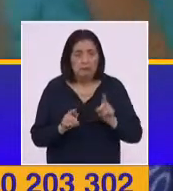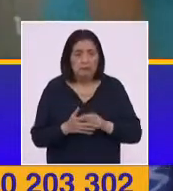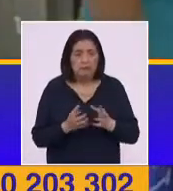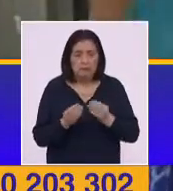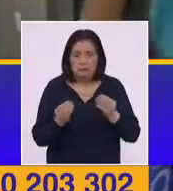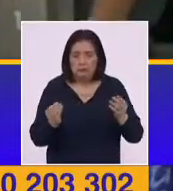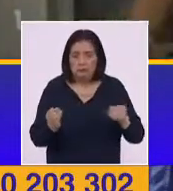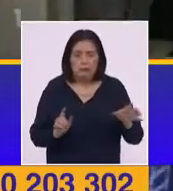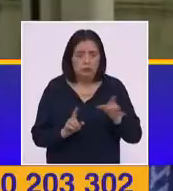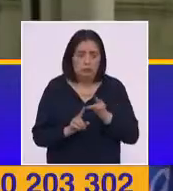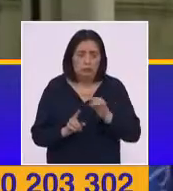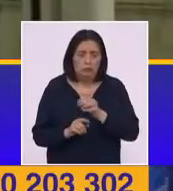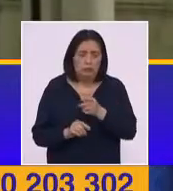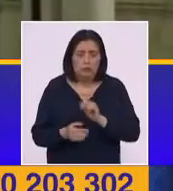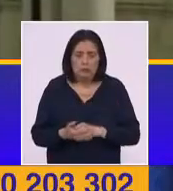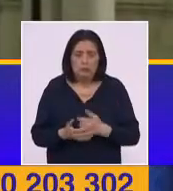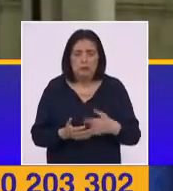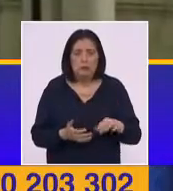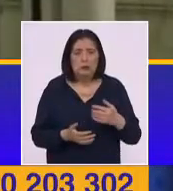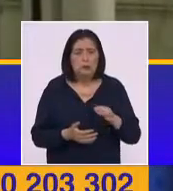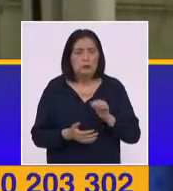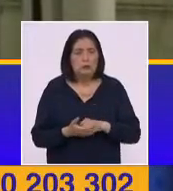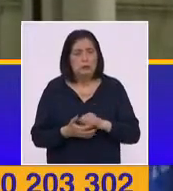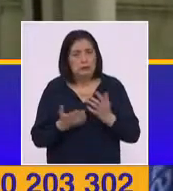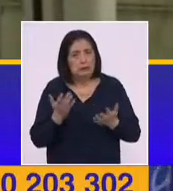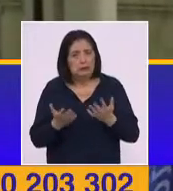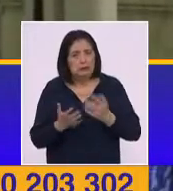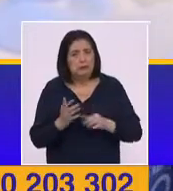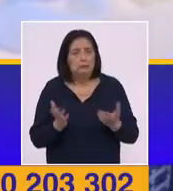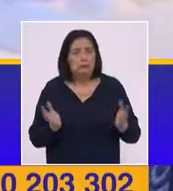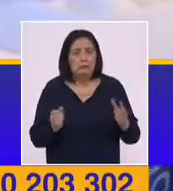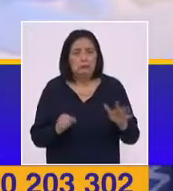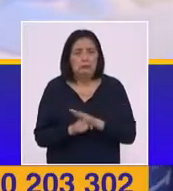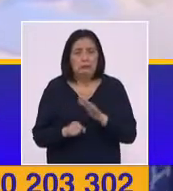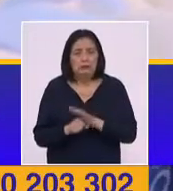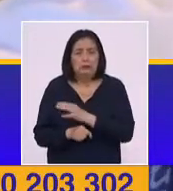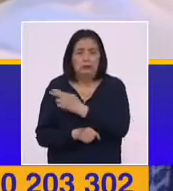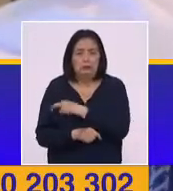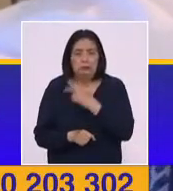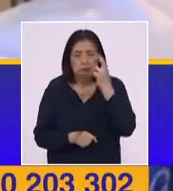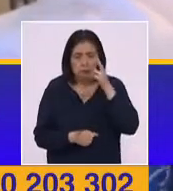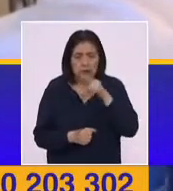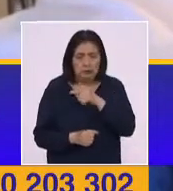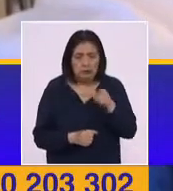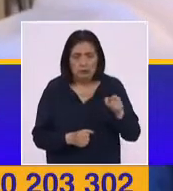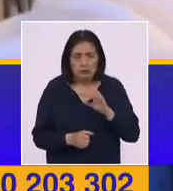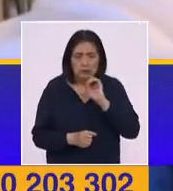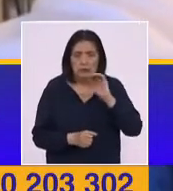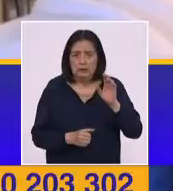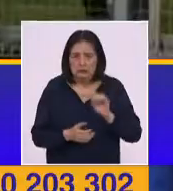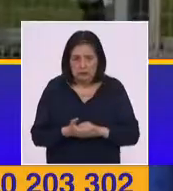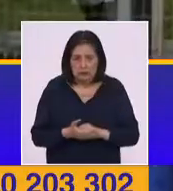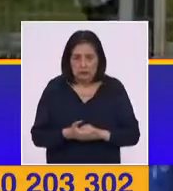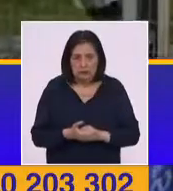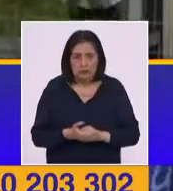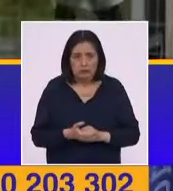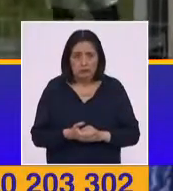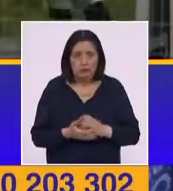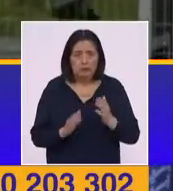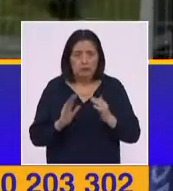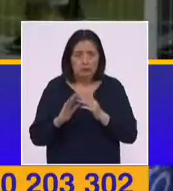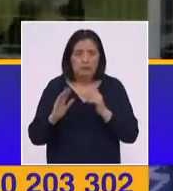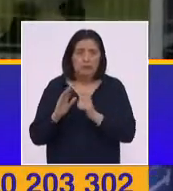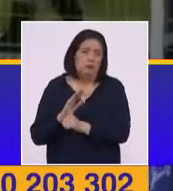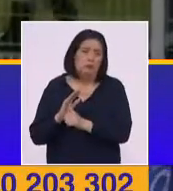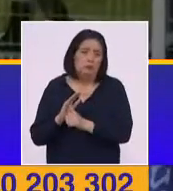gran cantidad de contagios los hace ponerse en el escenario de un posible colapso de hospitales. Por eso es que ellos lo que están decretando es un